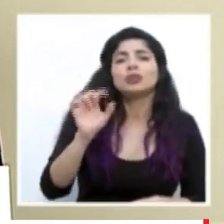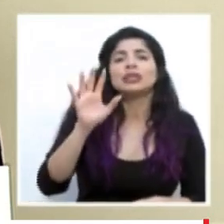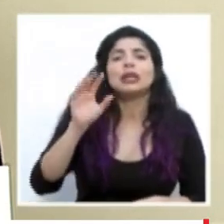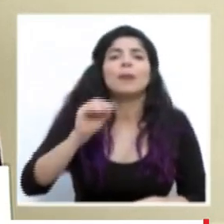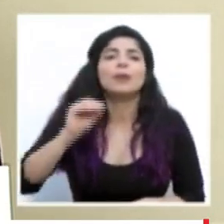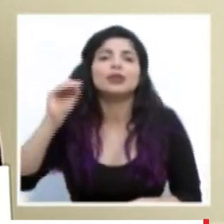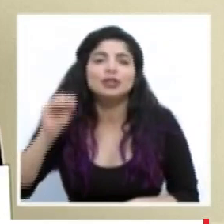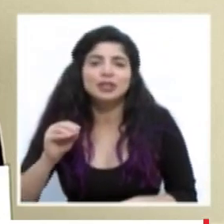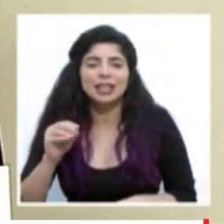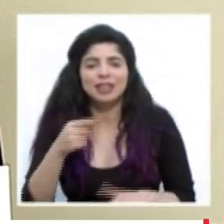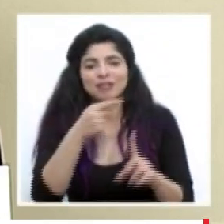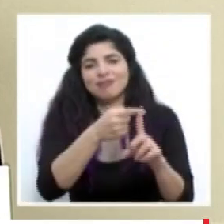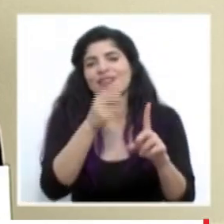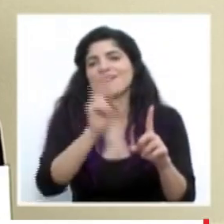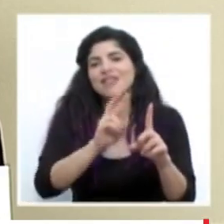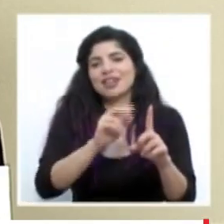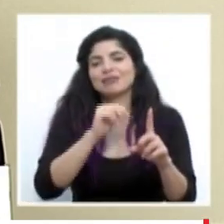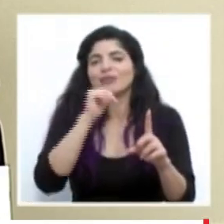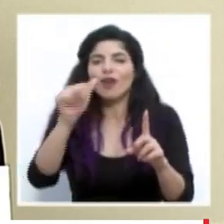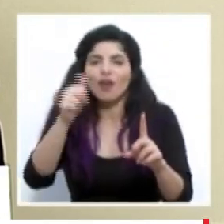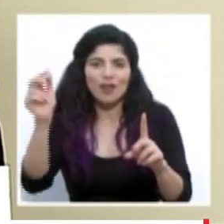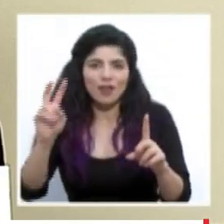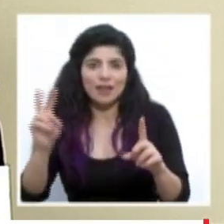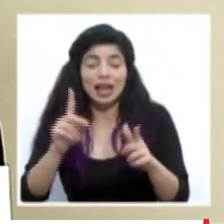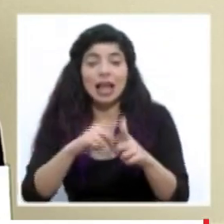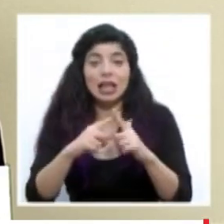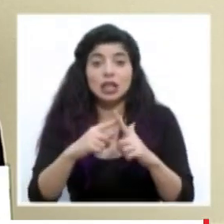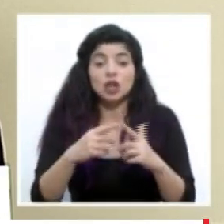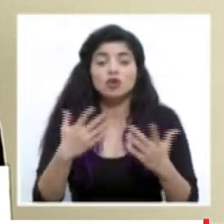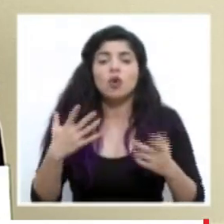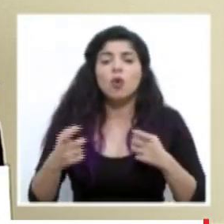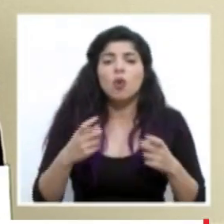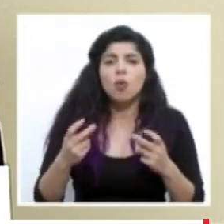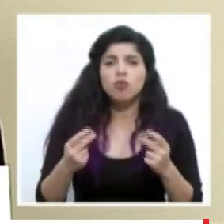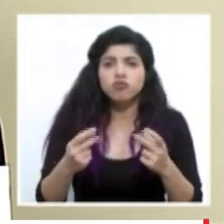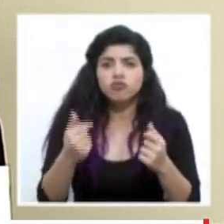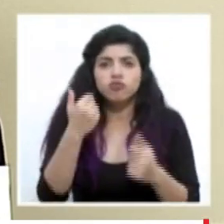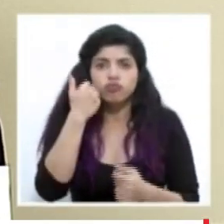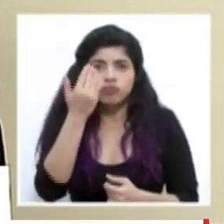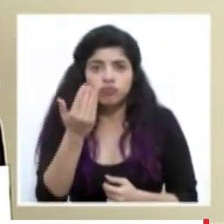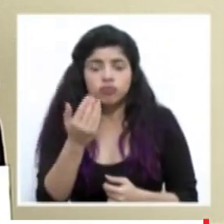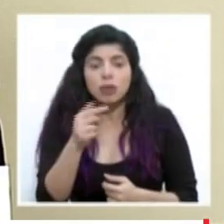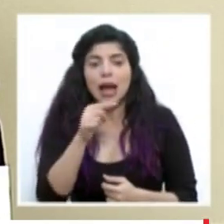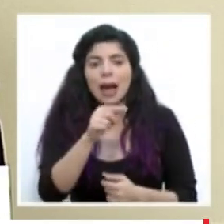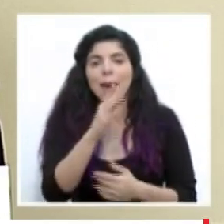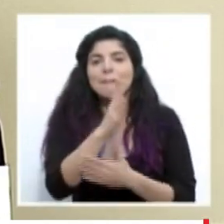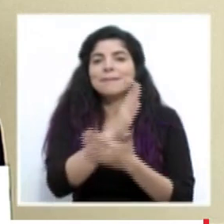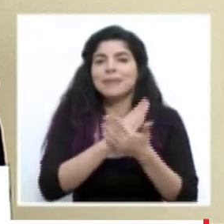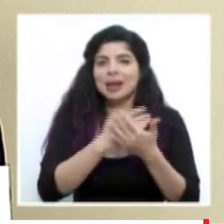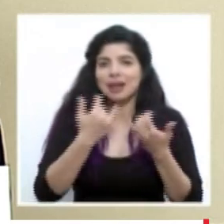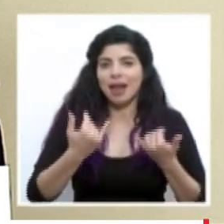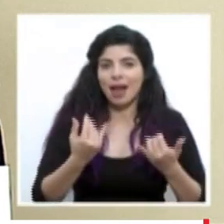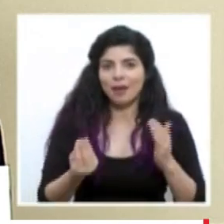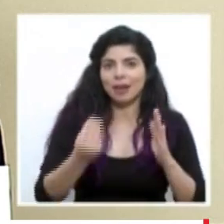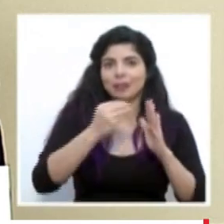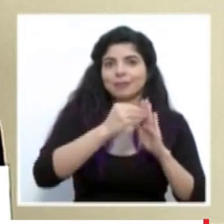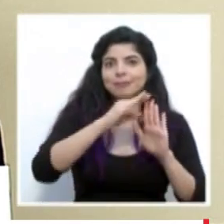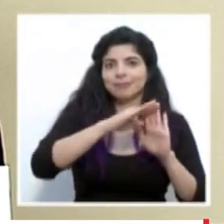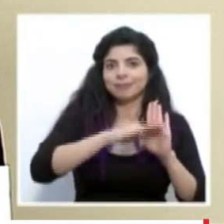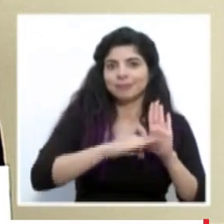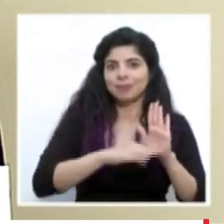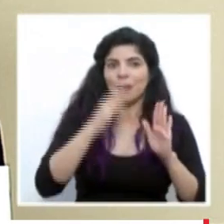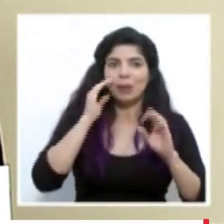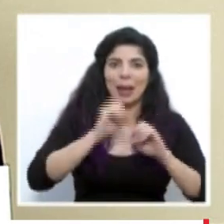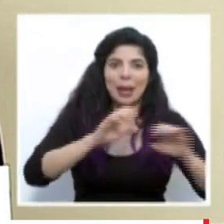98.5% probable que sea ese virus y no otro virus. Entonces, para fines prácticos, y como indico, eso es parte de las medidas que se toman dentro de